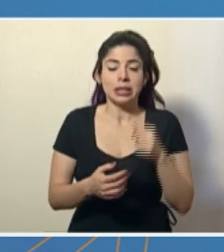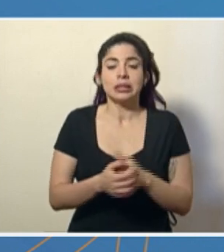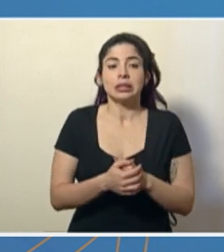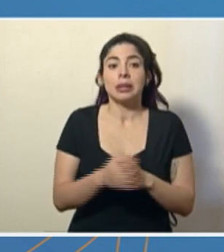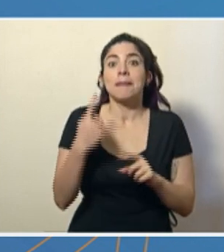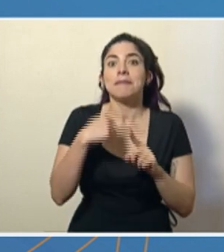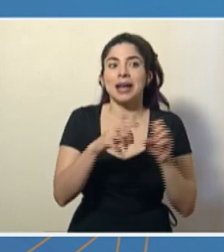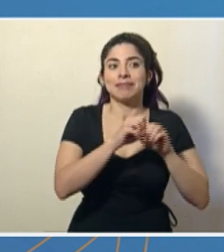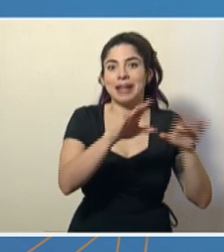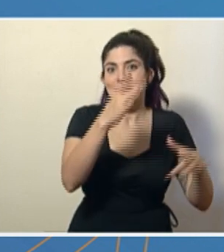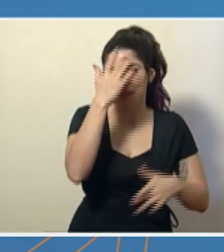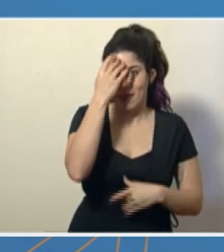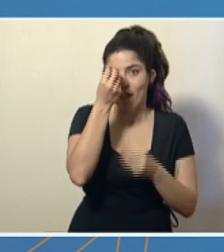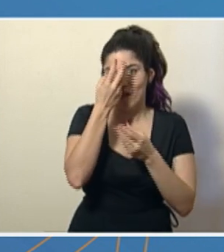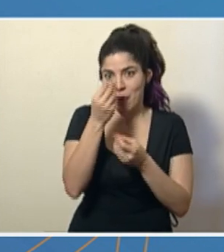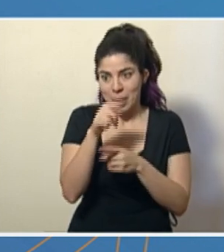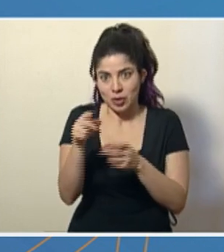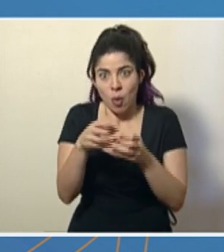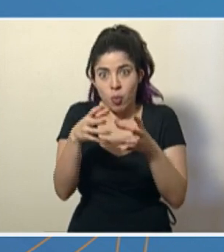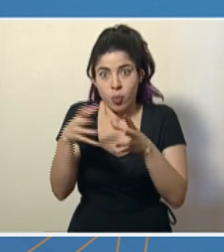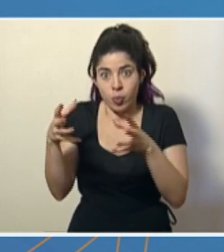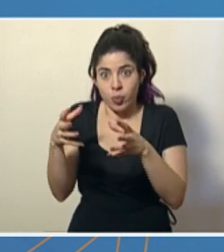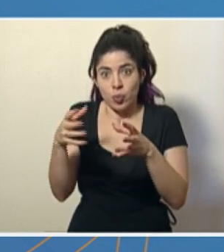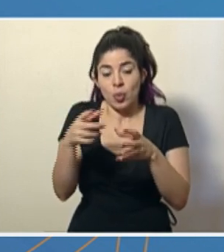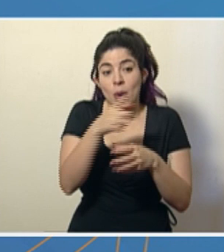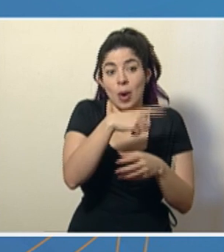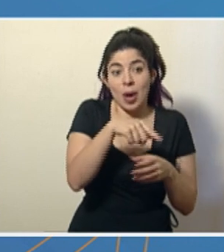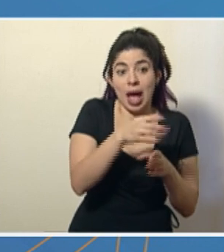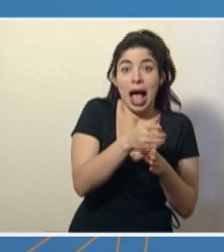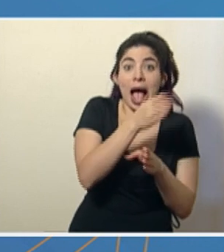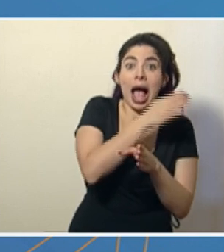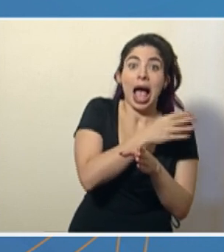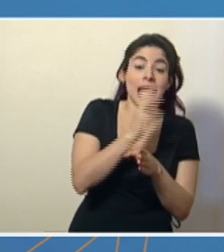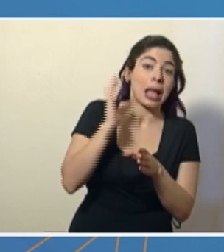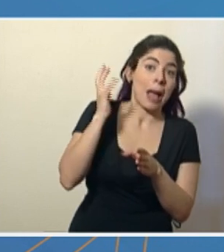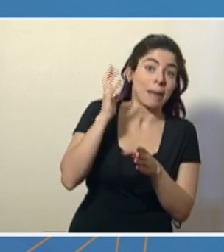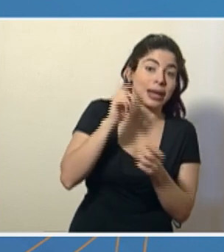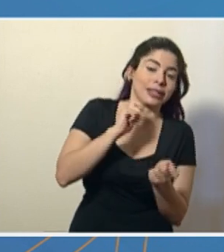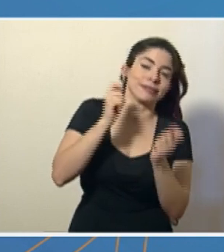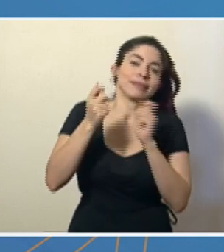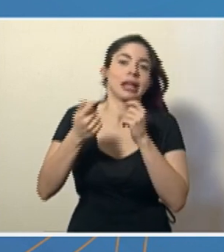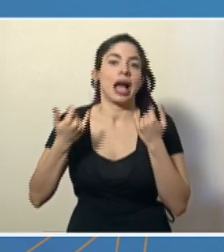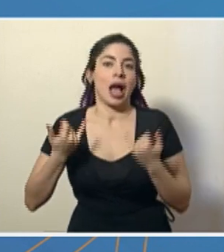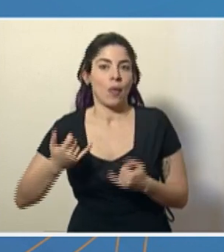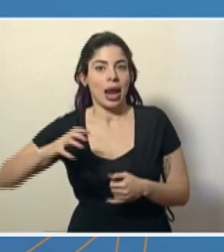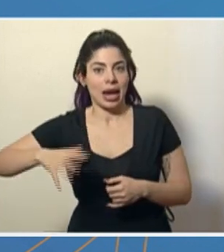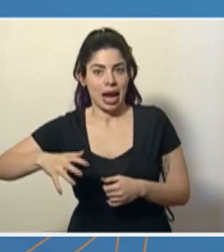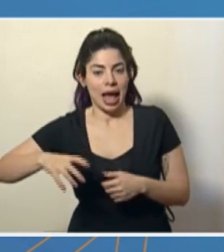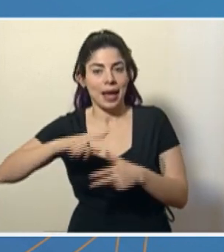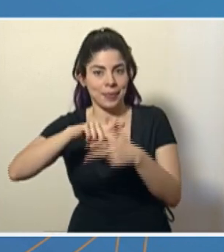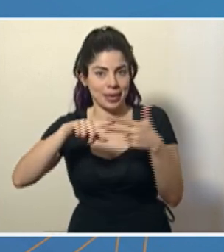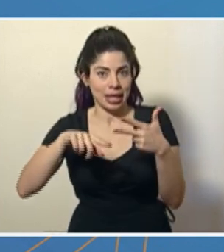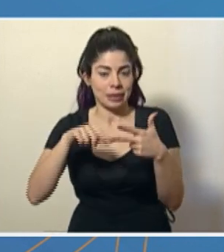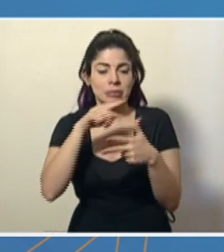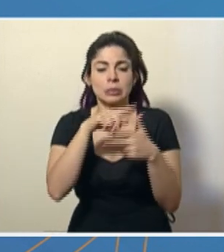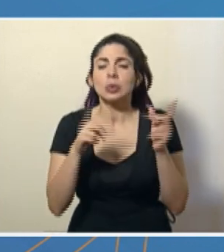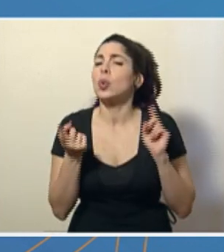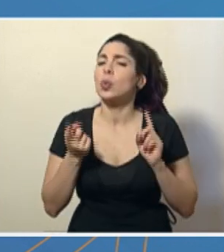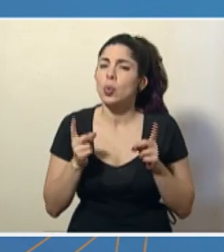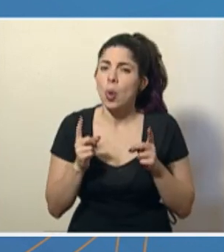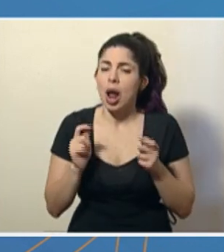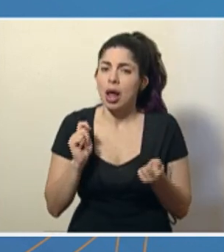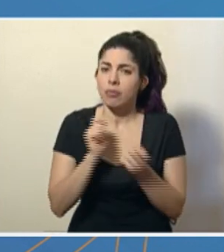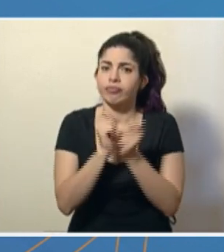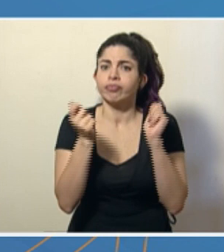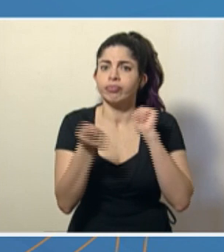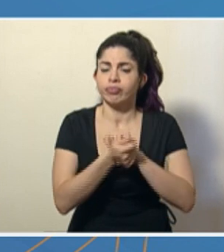variables epidemiológicas, pasan a la alerta naranja. Esos cantones que